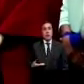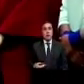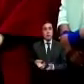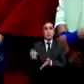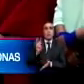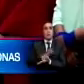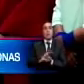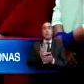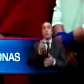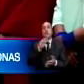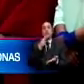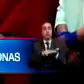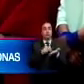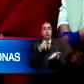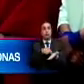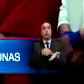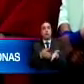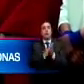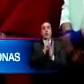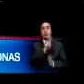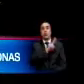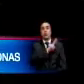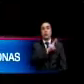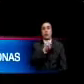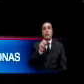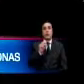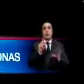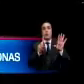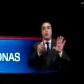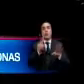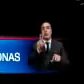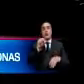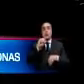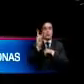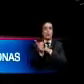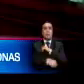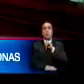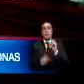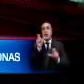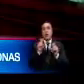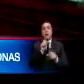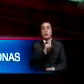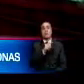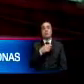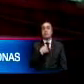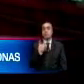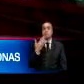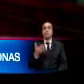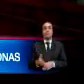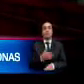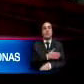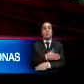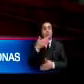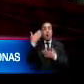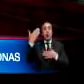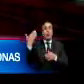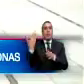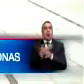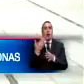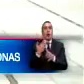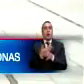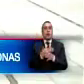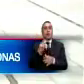Nacional un documento con el pedido de 206 amnistías para personas que ellos han dicho son perseguidos políticos